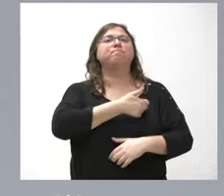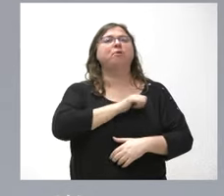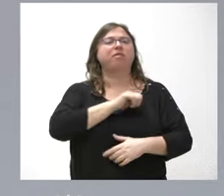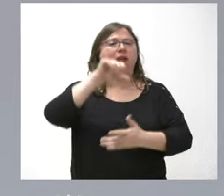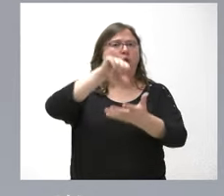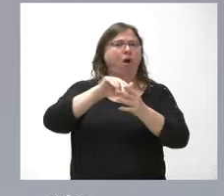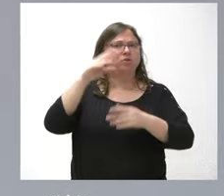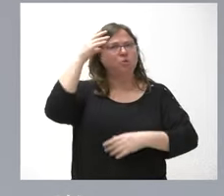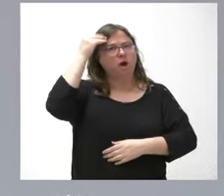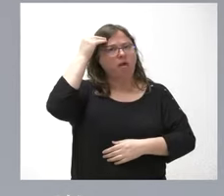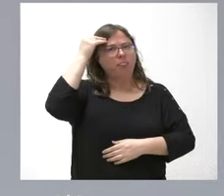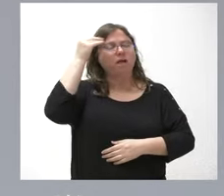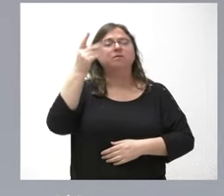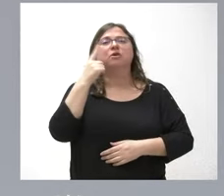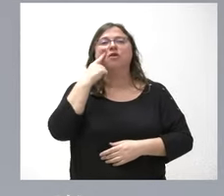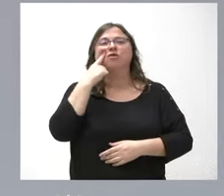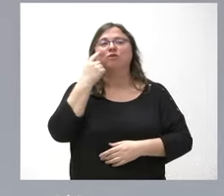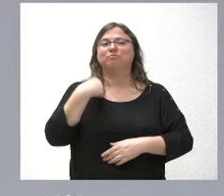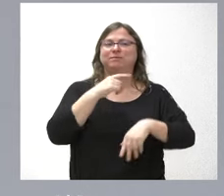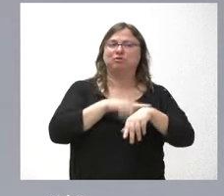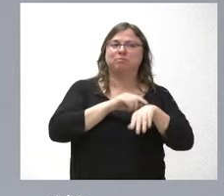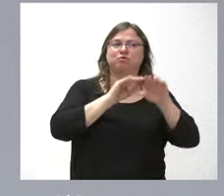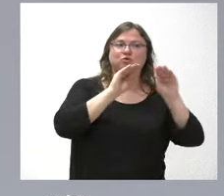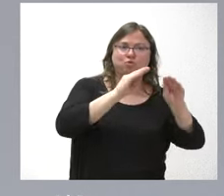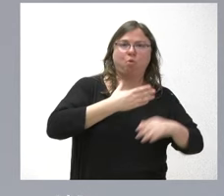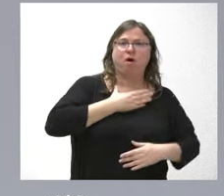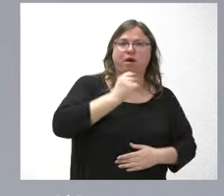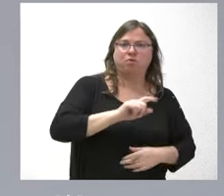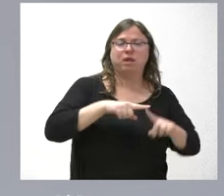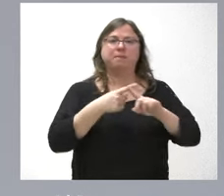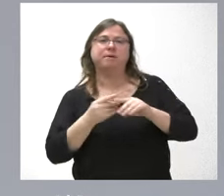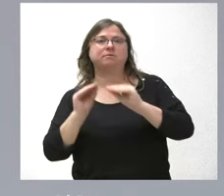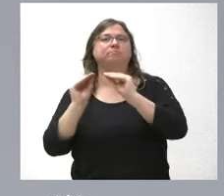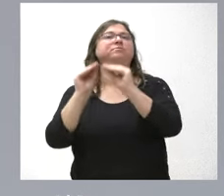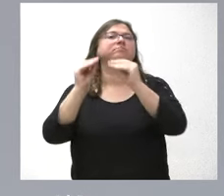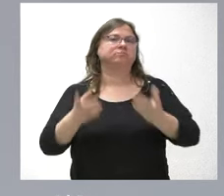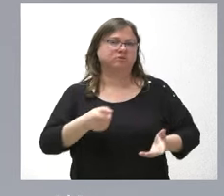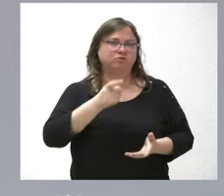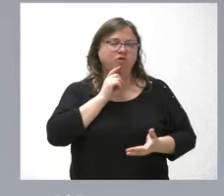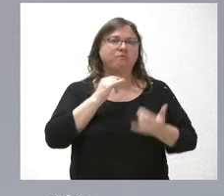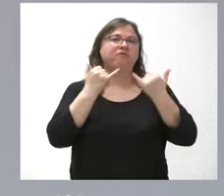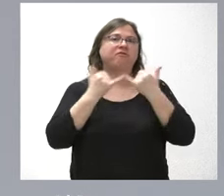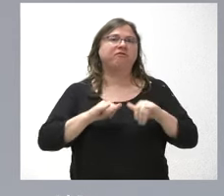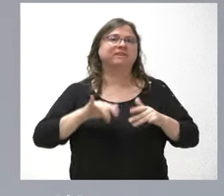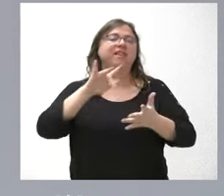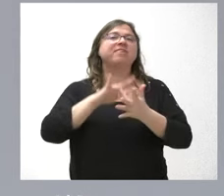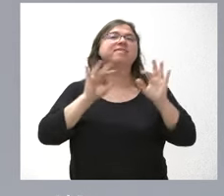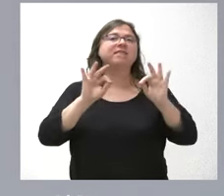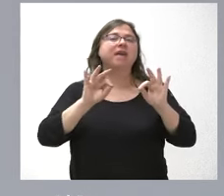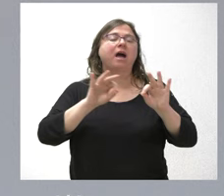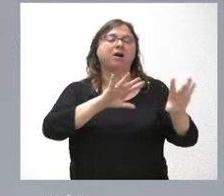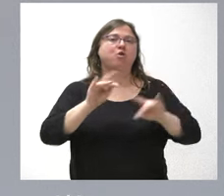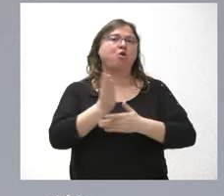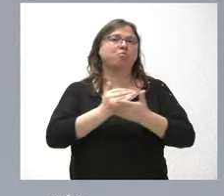compaginar las actividades que realiza el propio Ayuntamiento de Aranda con lo que es la celebración del día de la